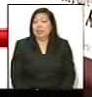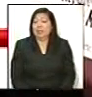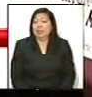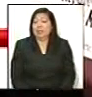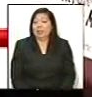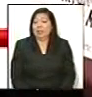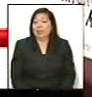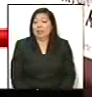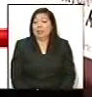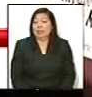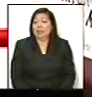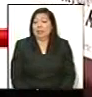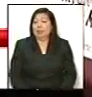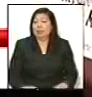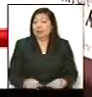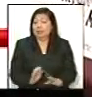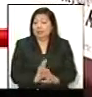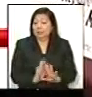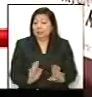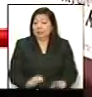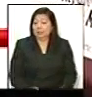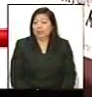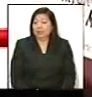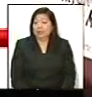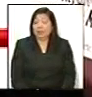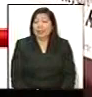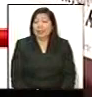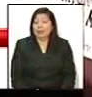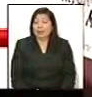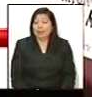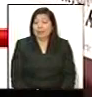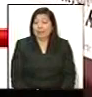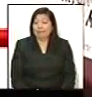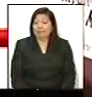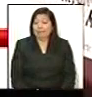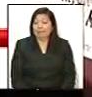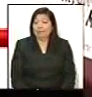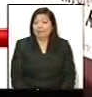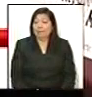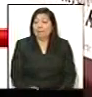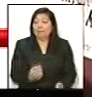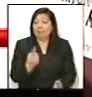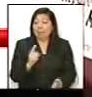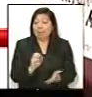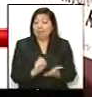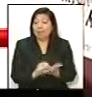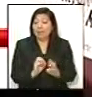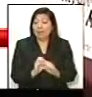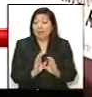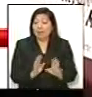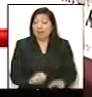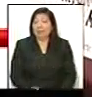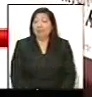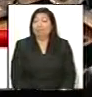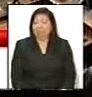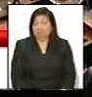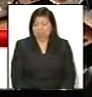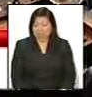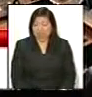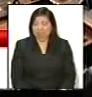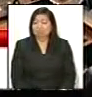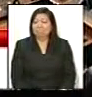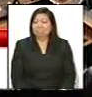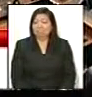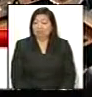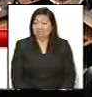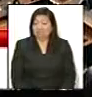día, eso es todo. No es discutir o no la inmunidad parlamentaria, nada más para aclarar, Presidenta, no se va a decir que... Ok, congresista,